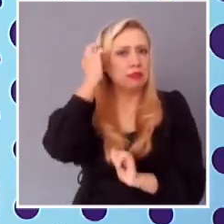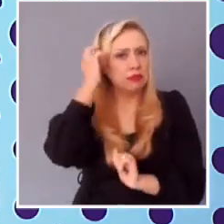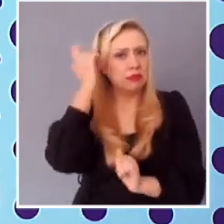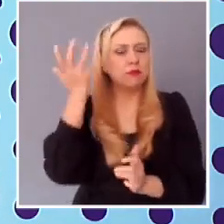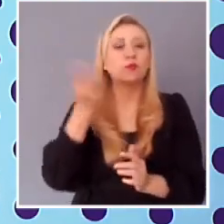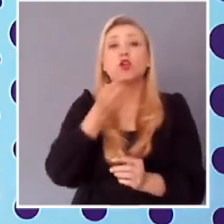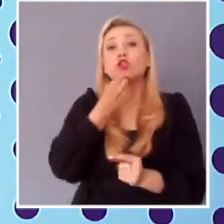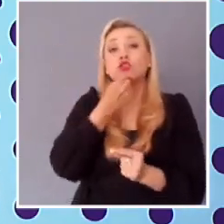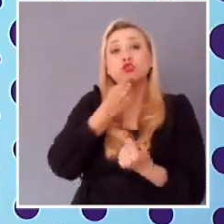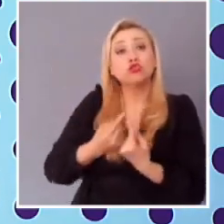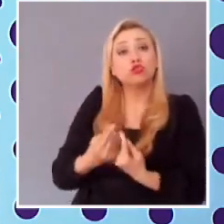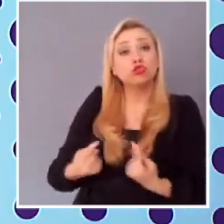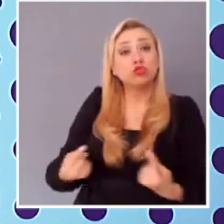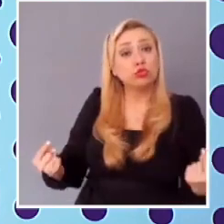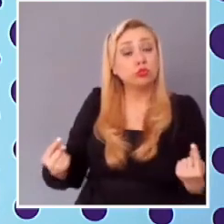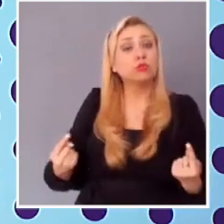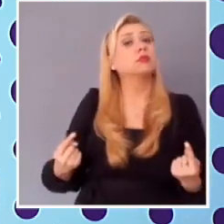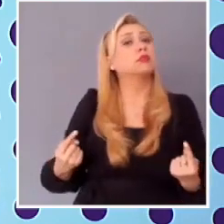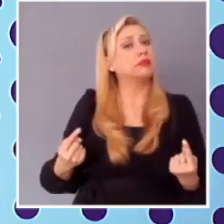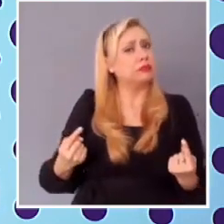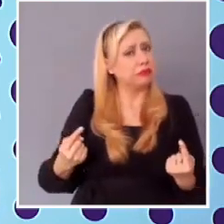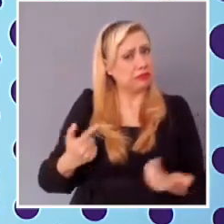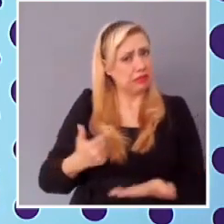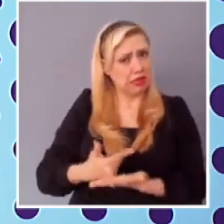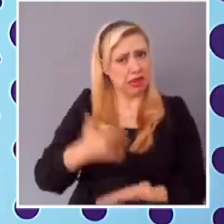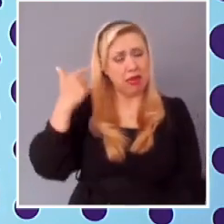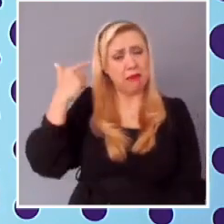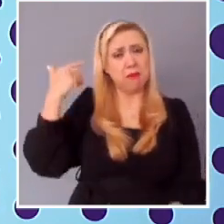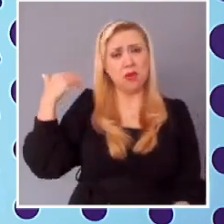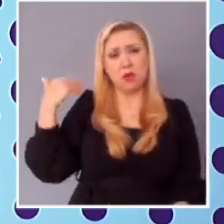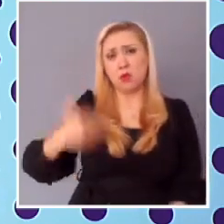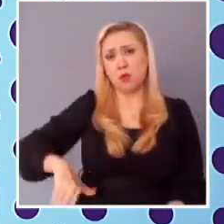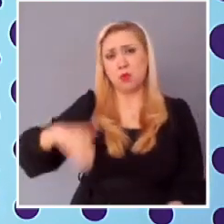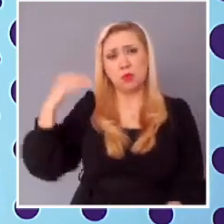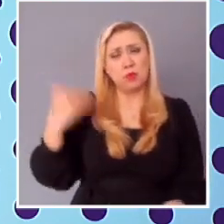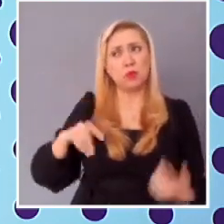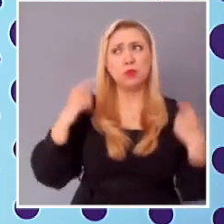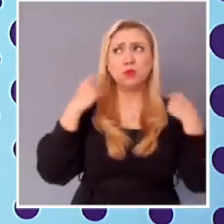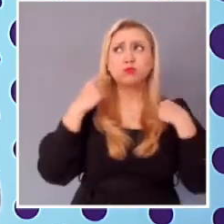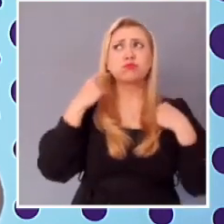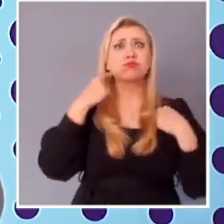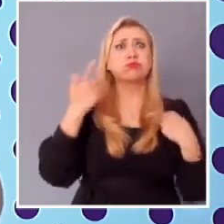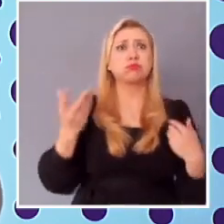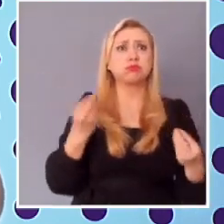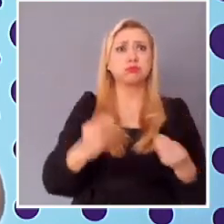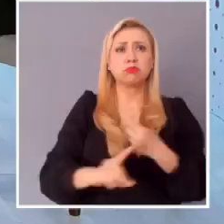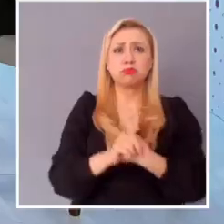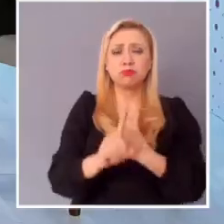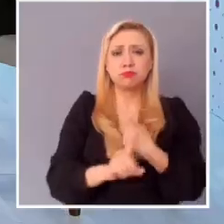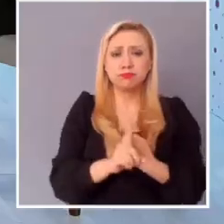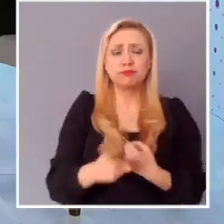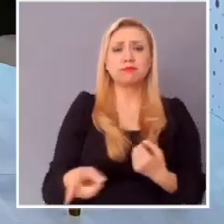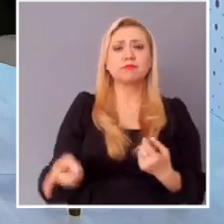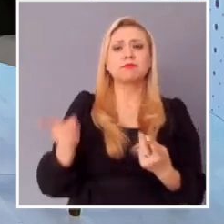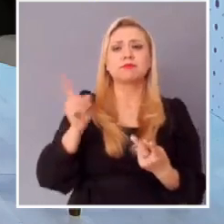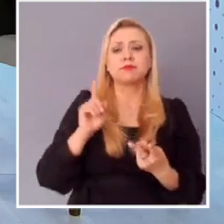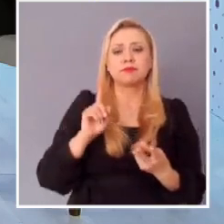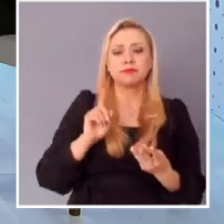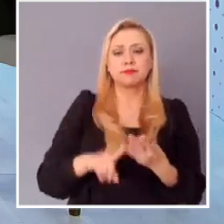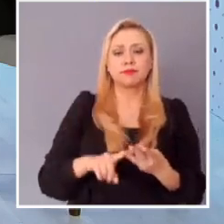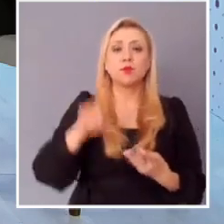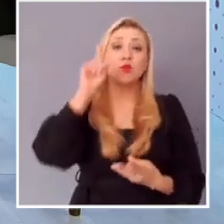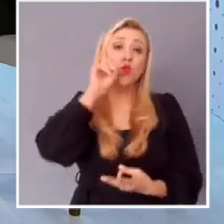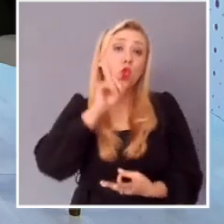infancias están sufriendo violencias gravísimas, el encierro, el COVID también dejó graves estragos, la relación entre género y